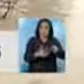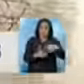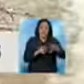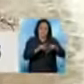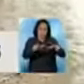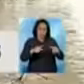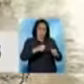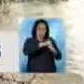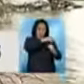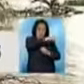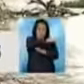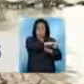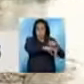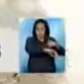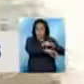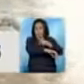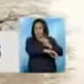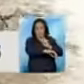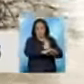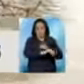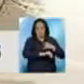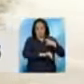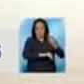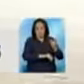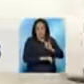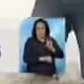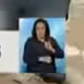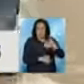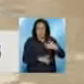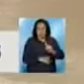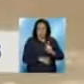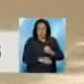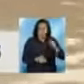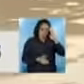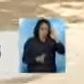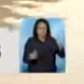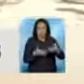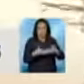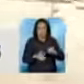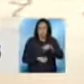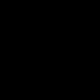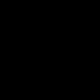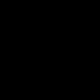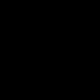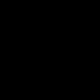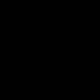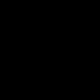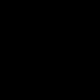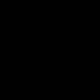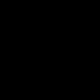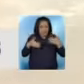puente colgante que ya ha sido cerrado por la policía. Puedes ver, por ejemplo, que esta urbanización donde antes solía ser